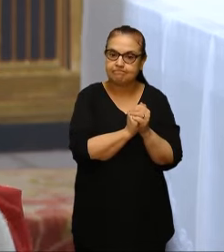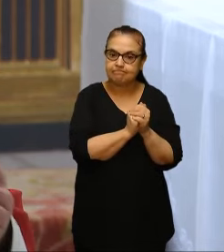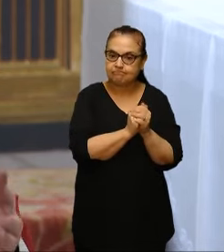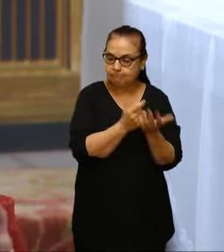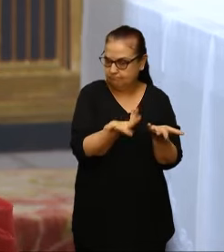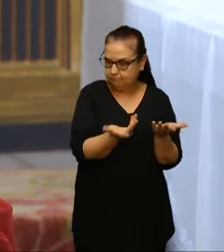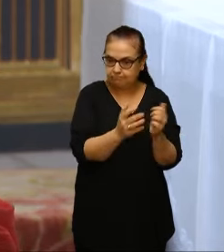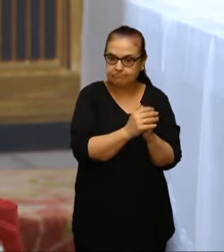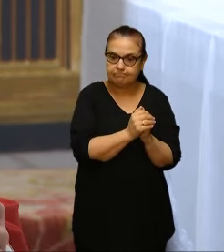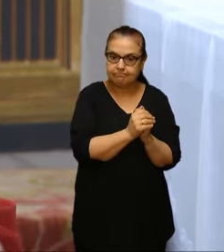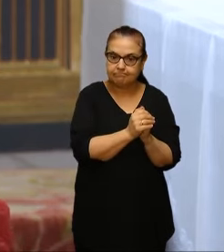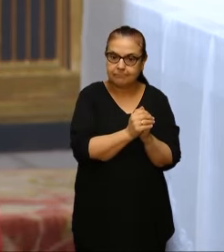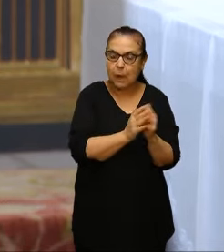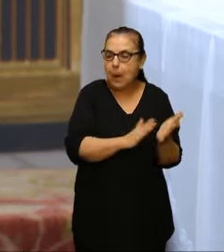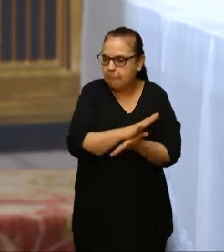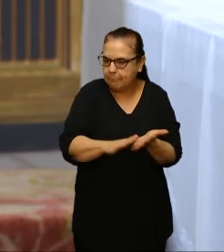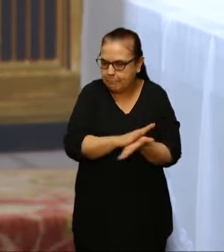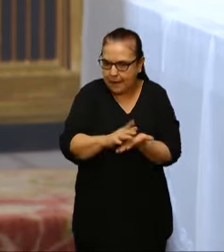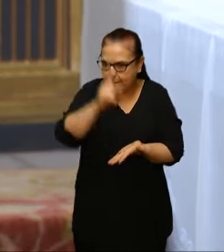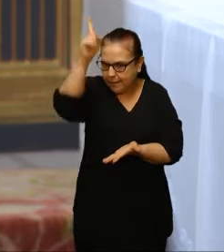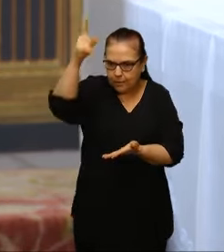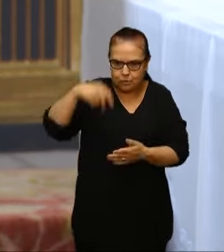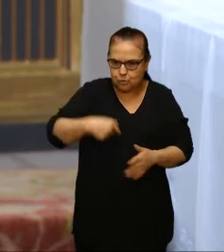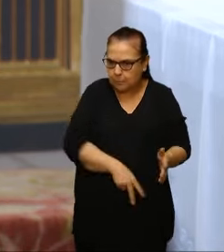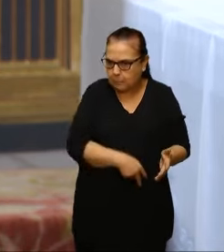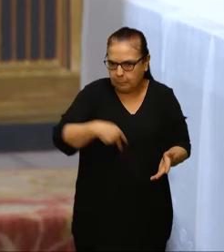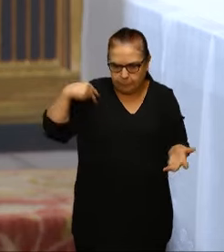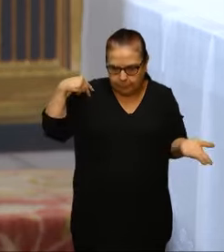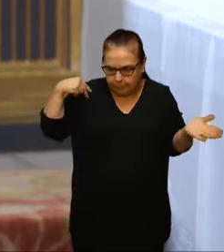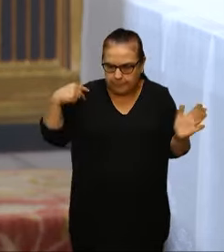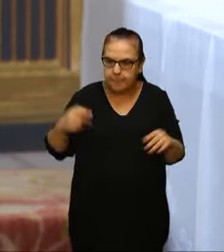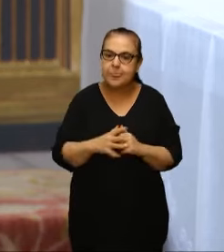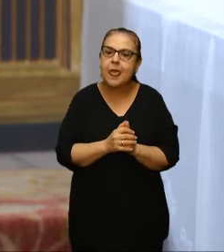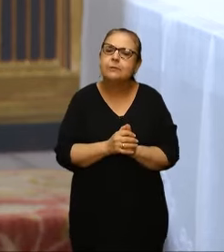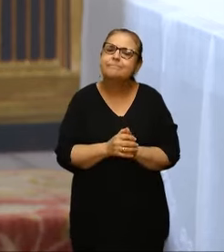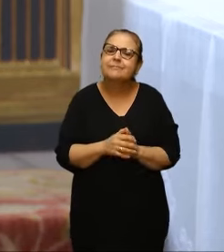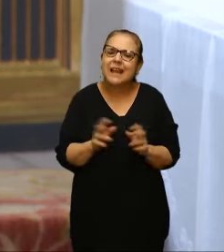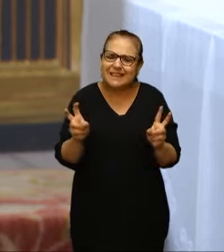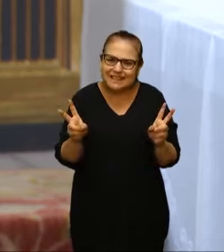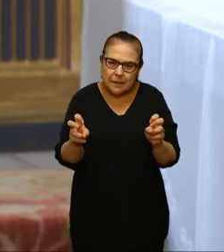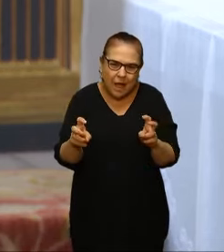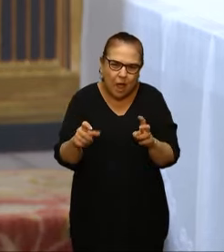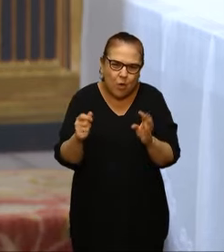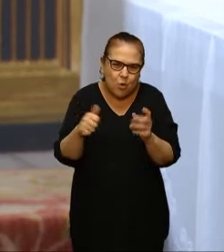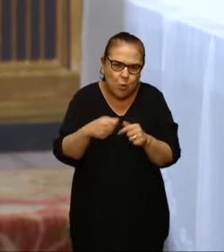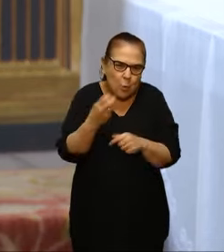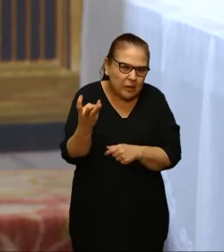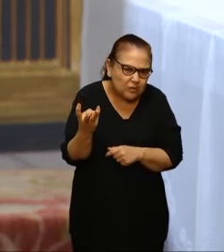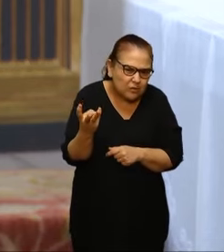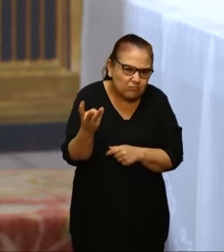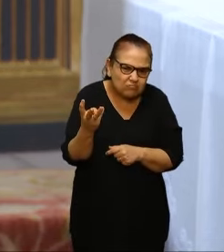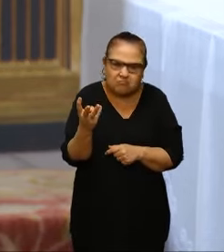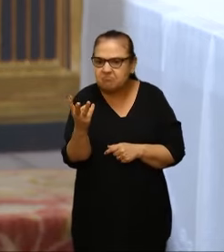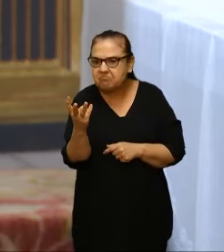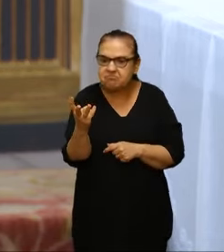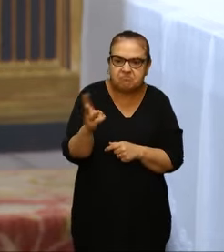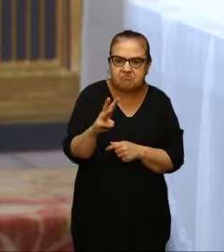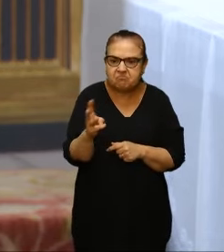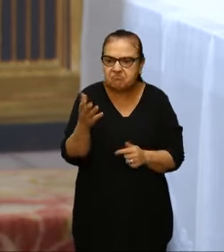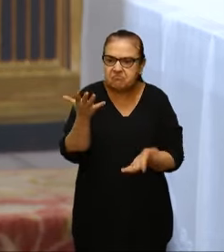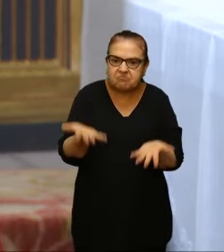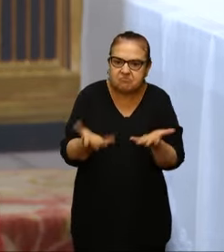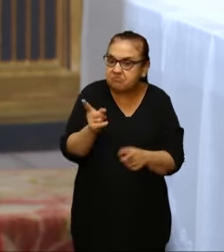en la palabra de Dios en general, en la Biblia, no se habla mucho de números ni de